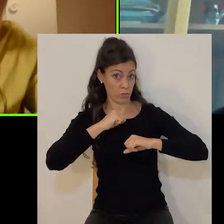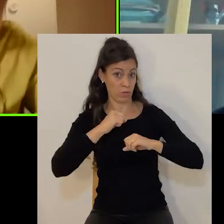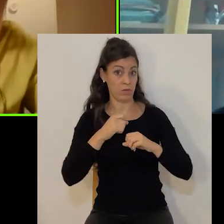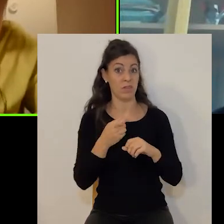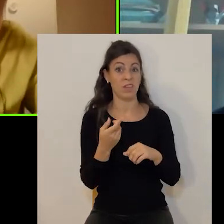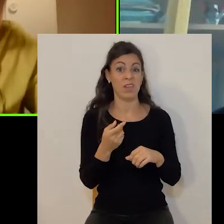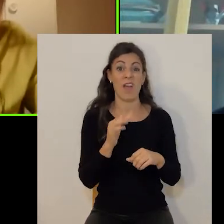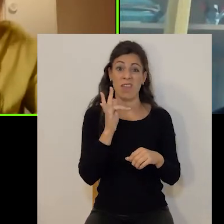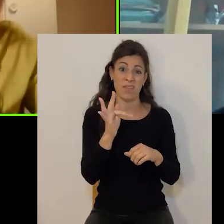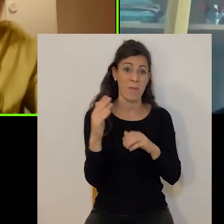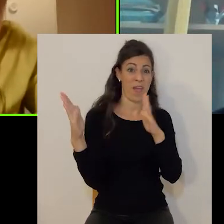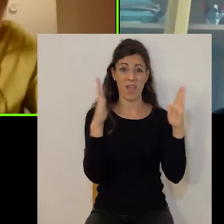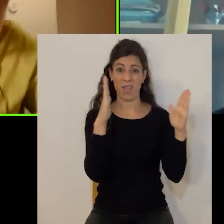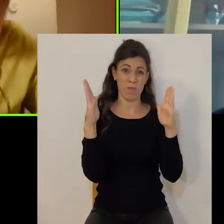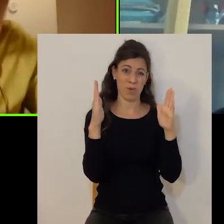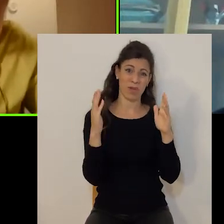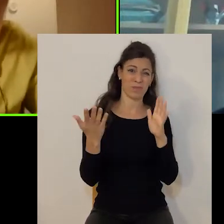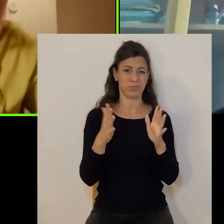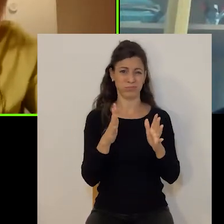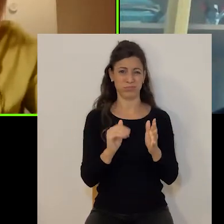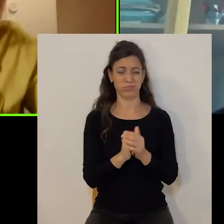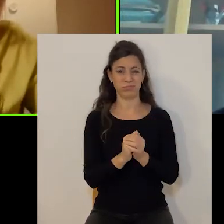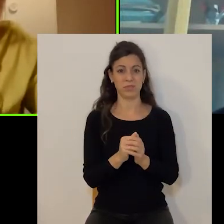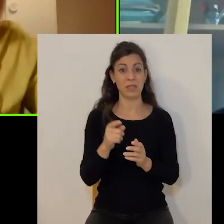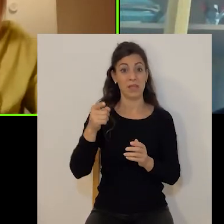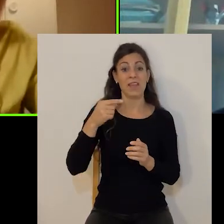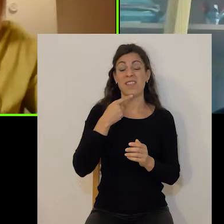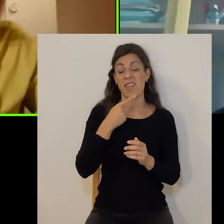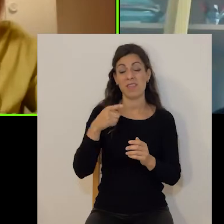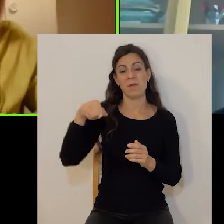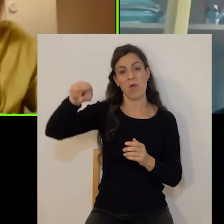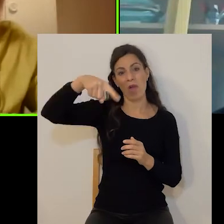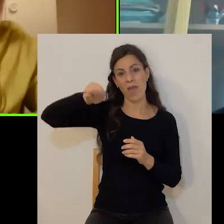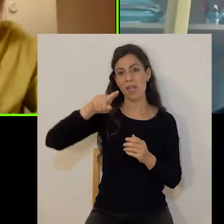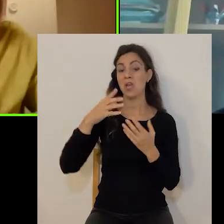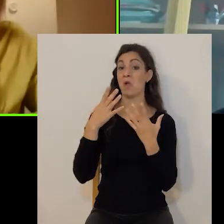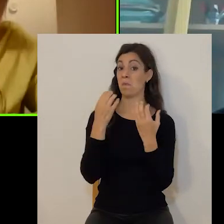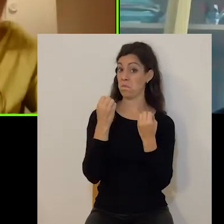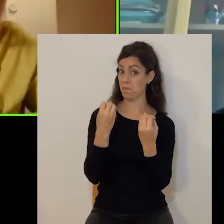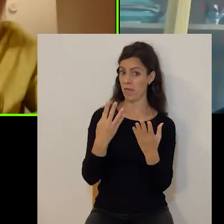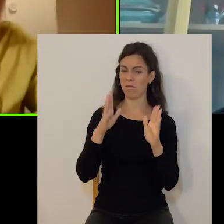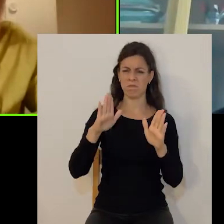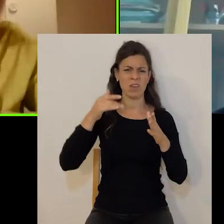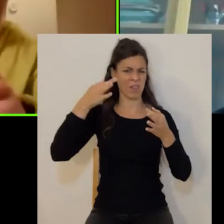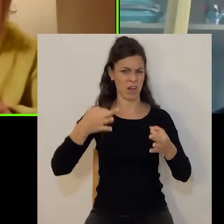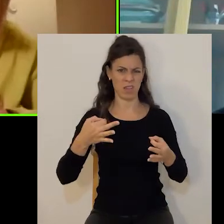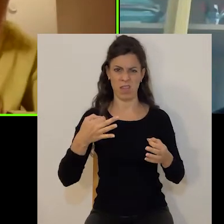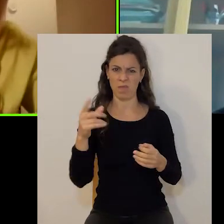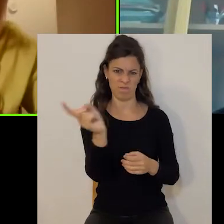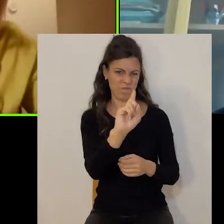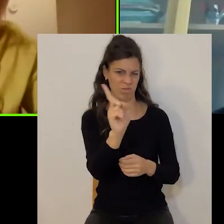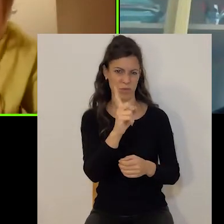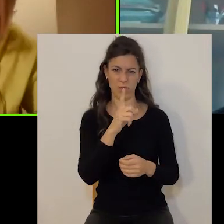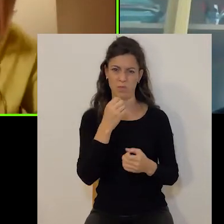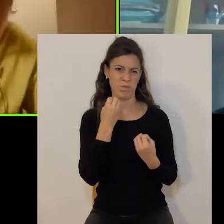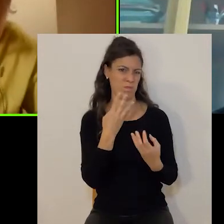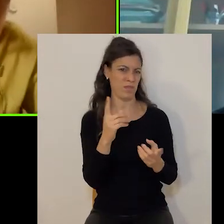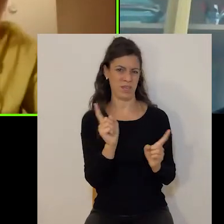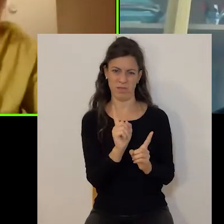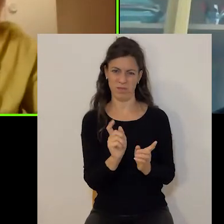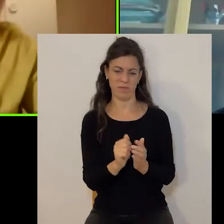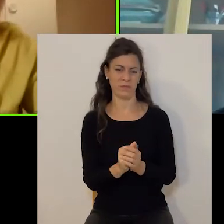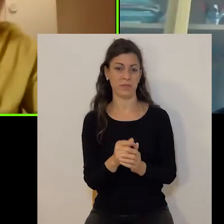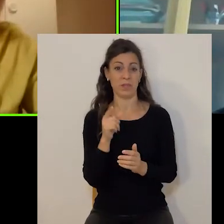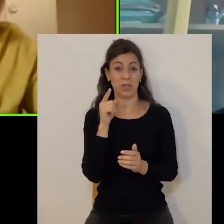que nos están tocando vivir, y aunque decimos que ellos lo están llevando muy bien, pero en realidad no es así. Son dos preguntas en realidad también. ¿Cómo